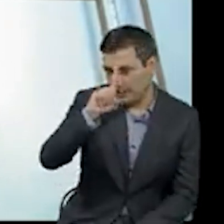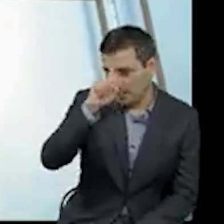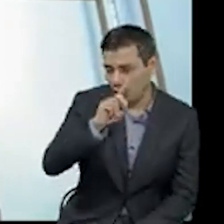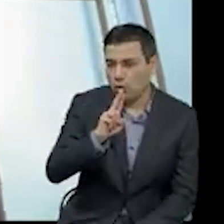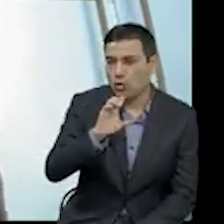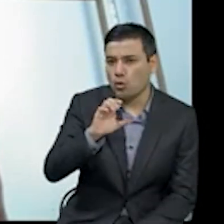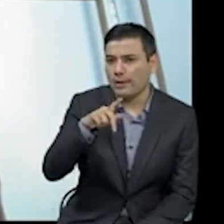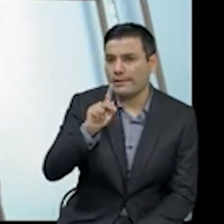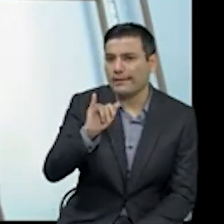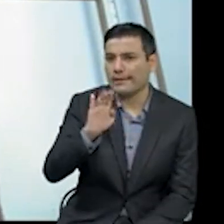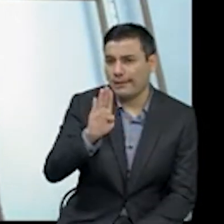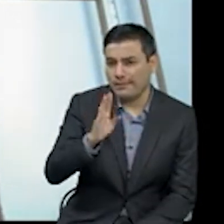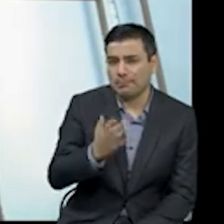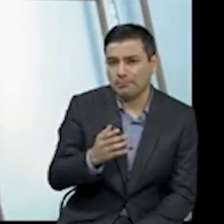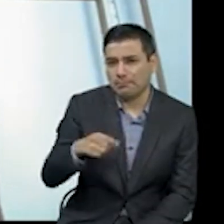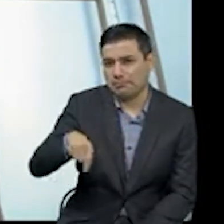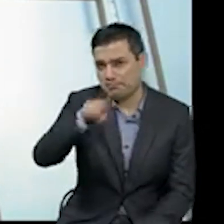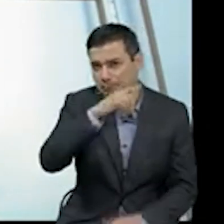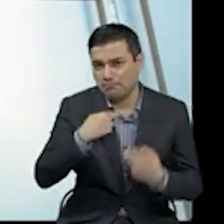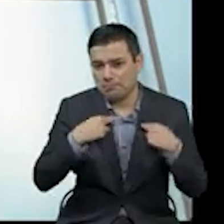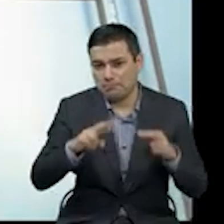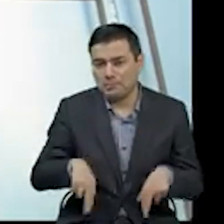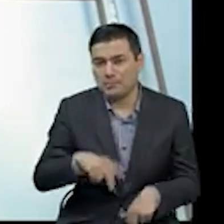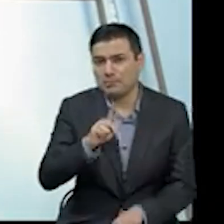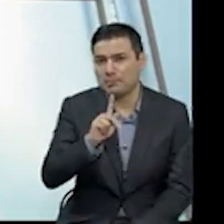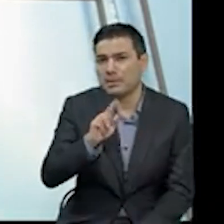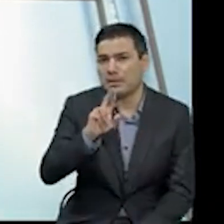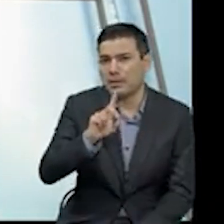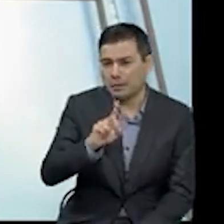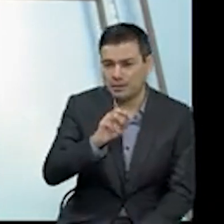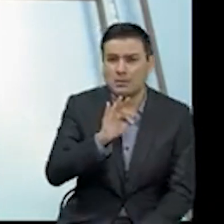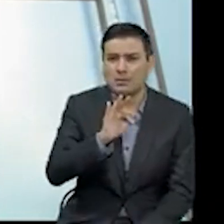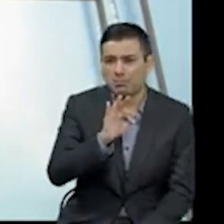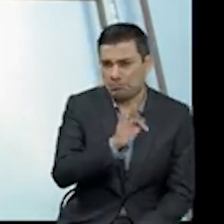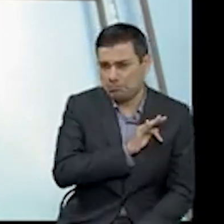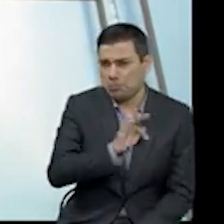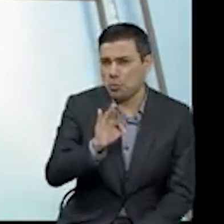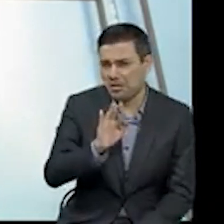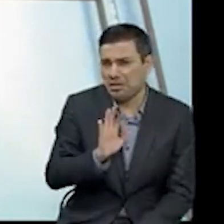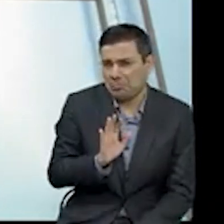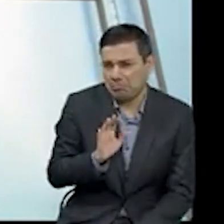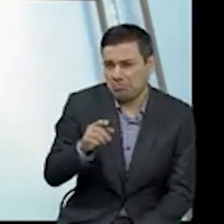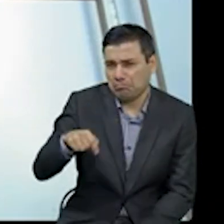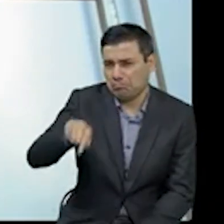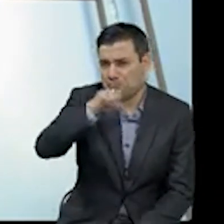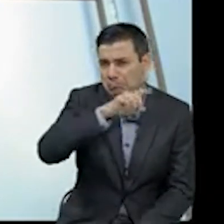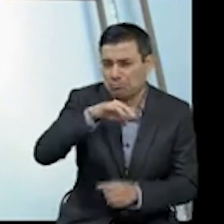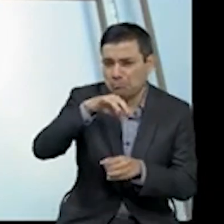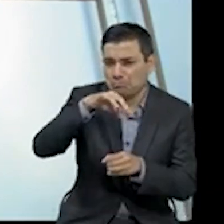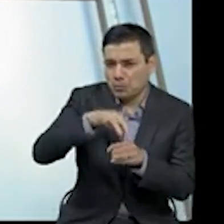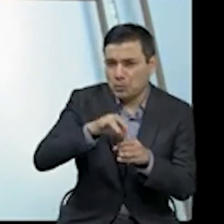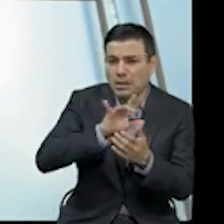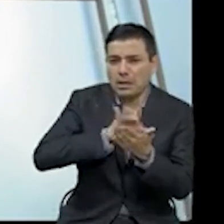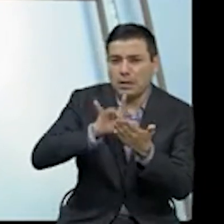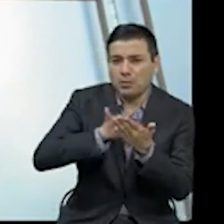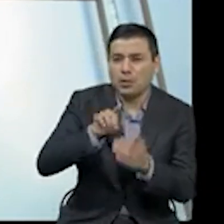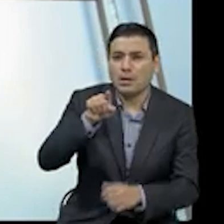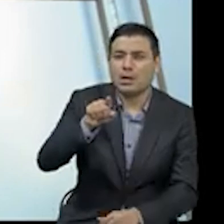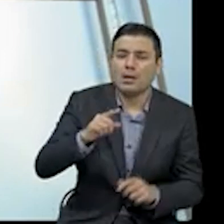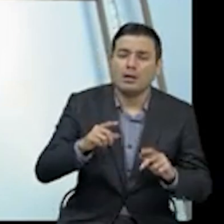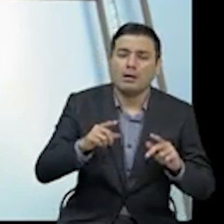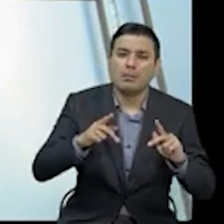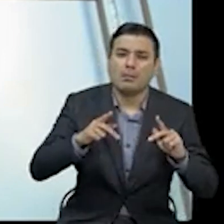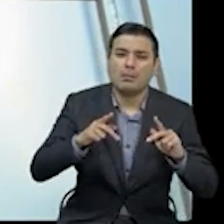la oportunidad de cambiar las cosas. Voten por quien miente, intriga, remata